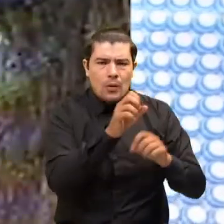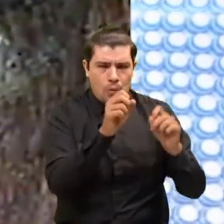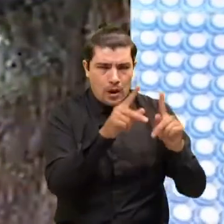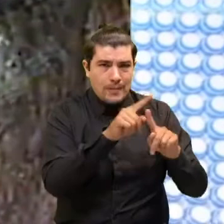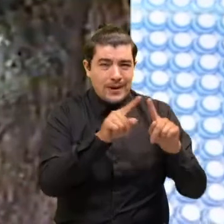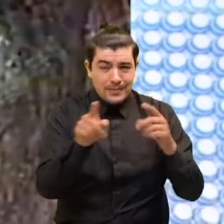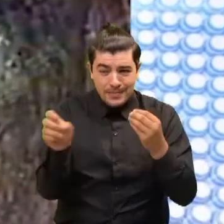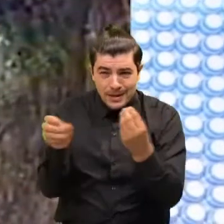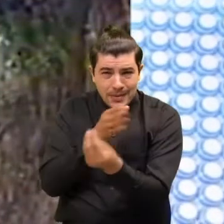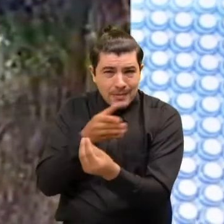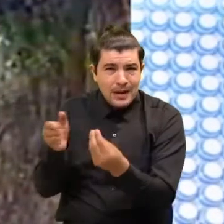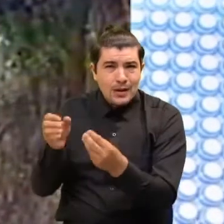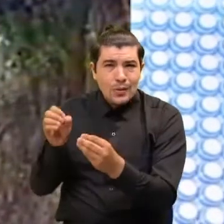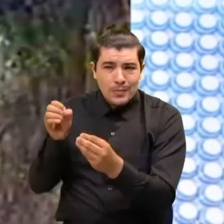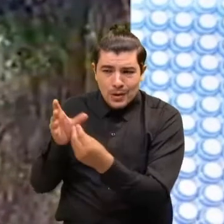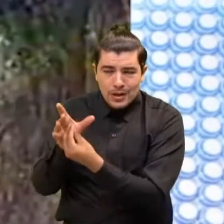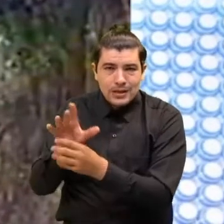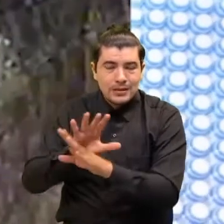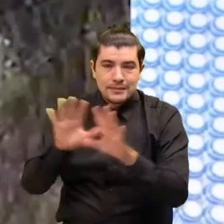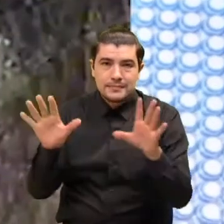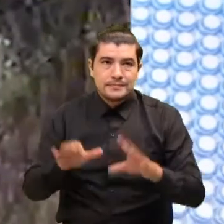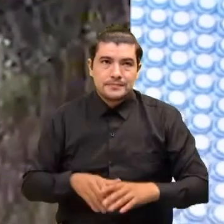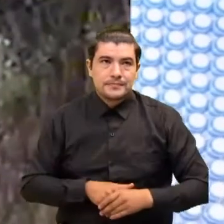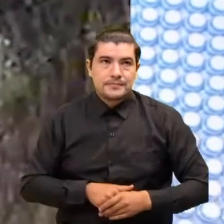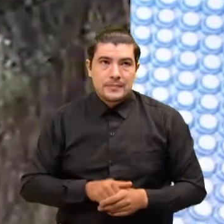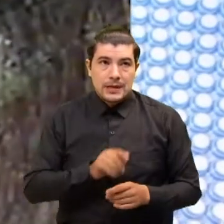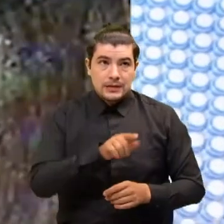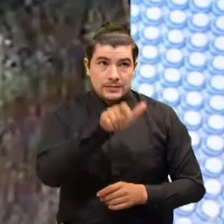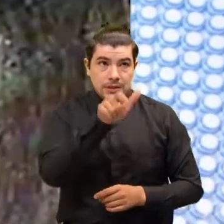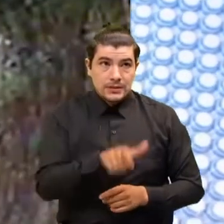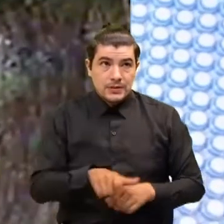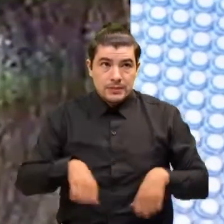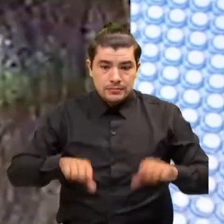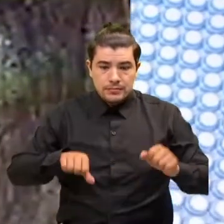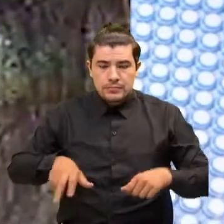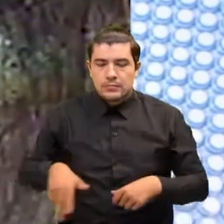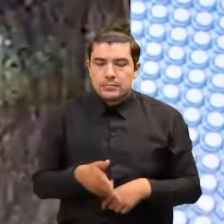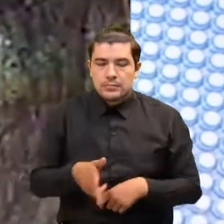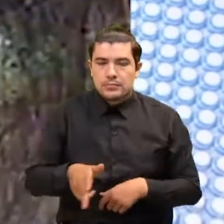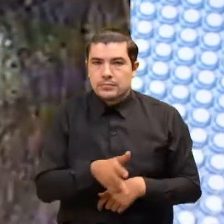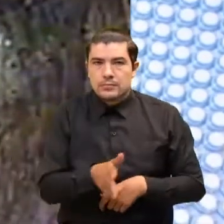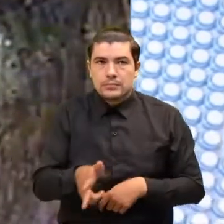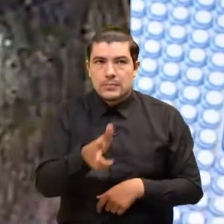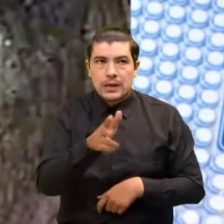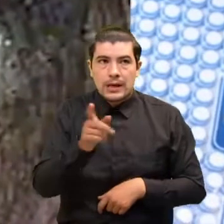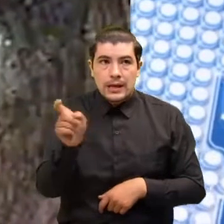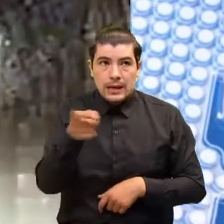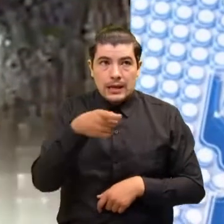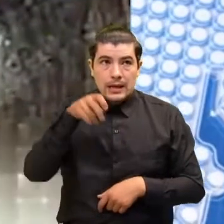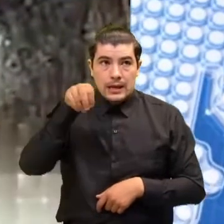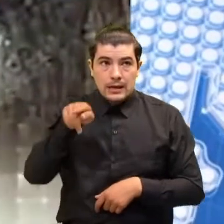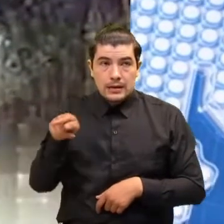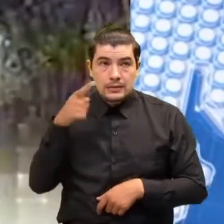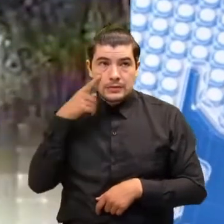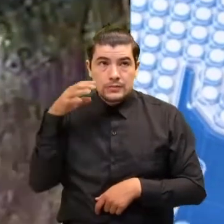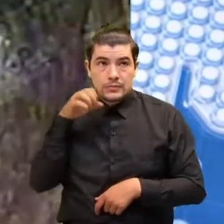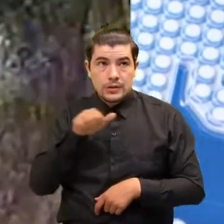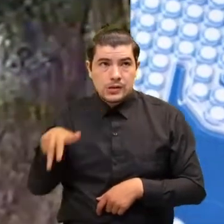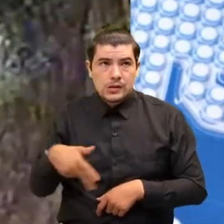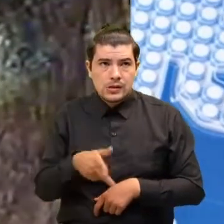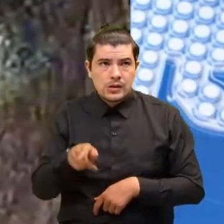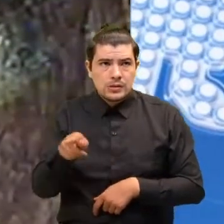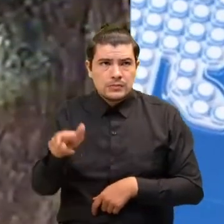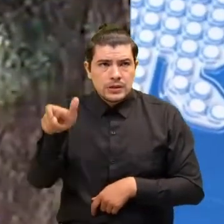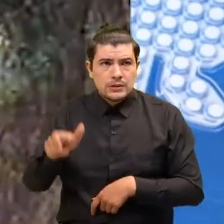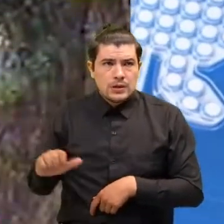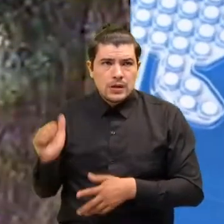que transitaba de parrillero en una motocicleta marca GN por la vía de la vereda La Madera, tan pronto vio que el camino se encontraba solo, sacó un